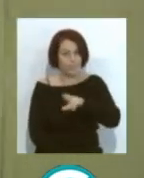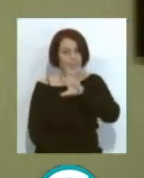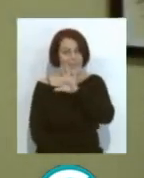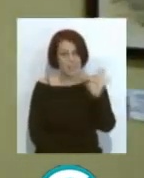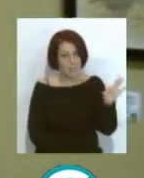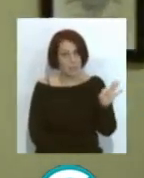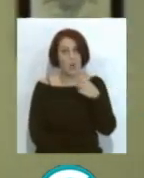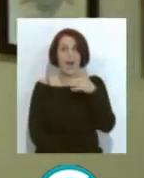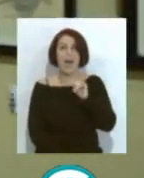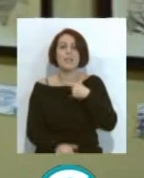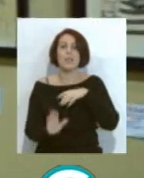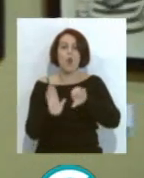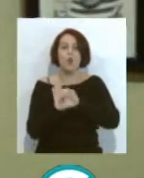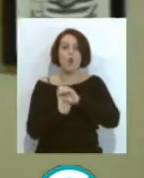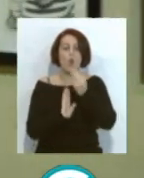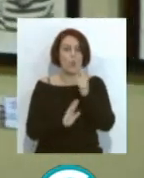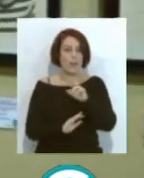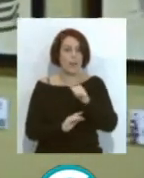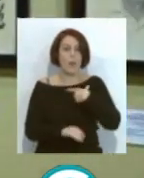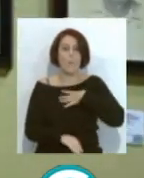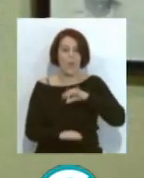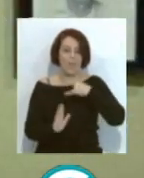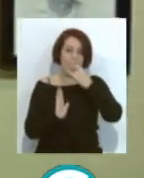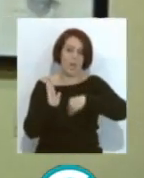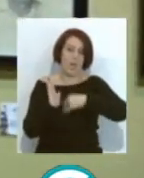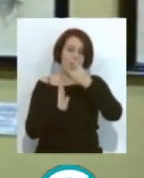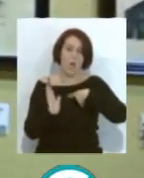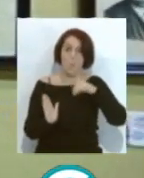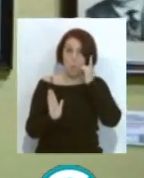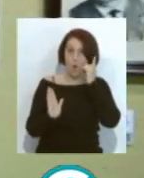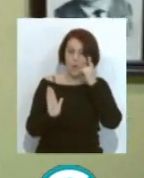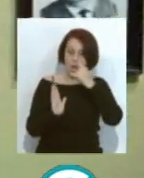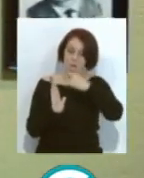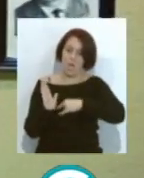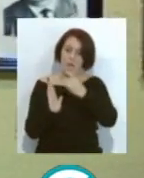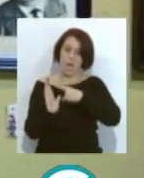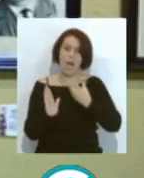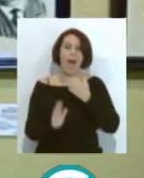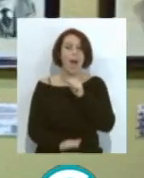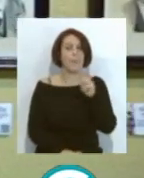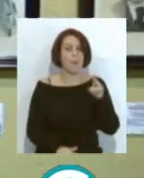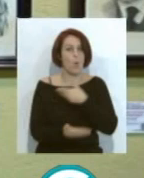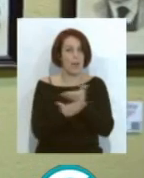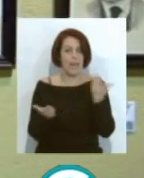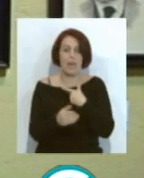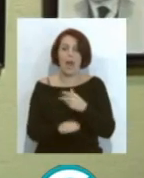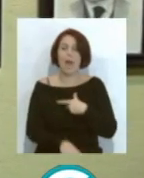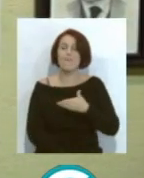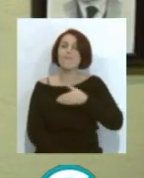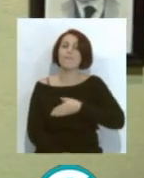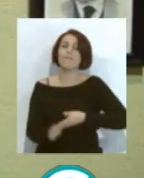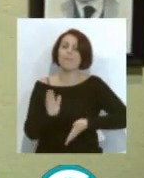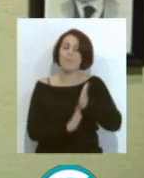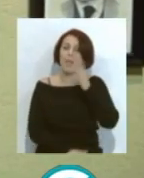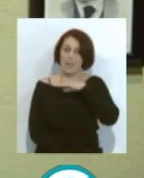con un código QR que pueden escanear con su teléfono o móvil, con cualquier aplicación, y que les lleva directamente a toda